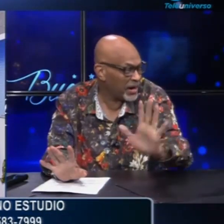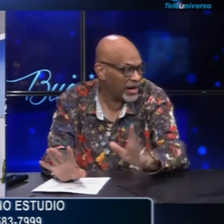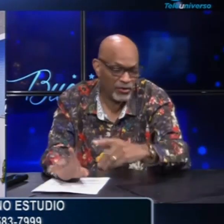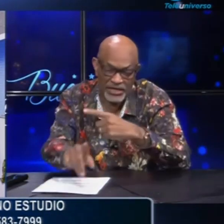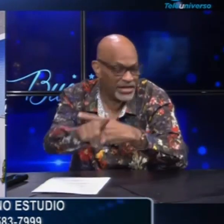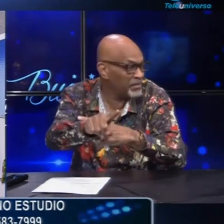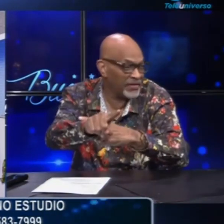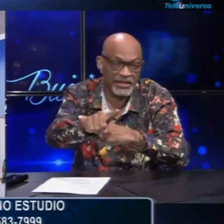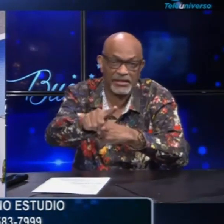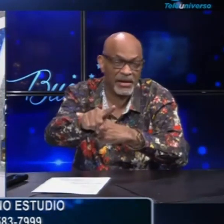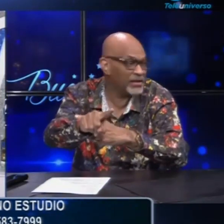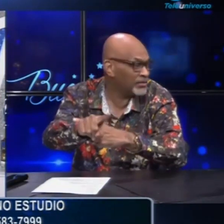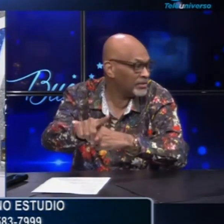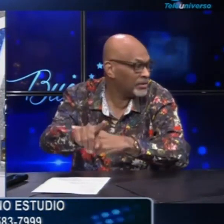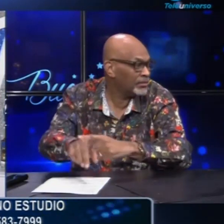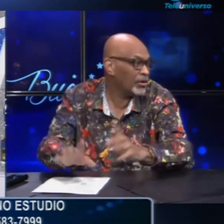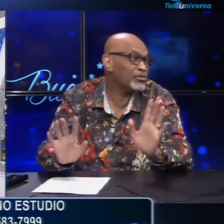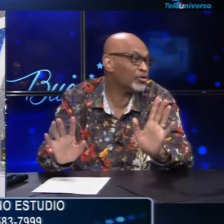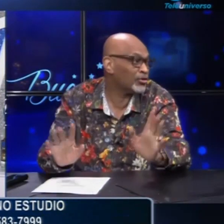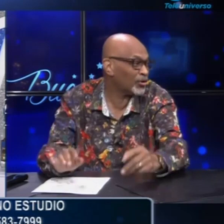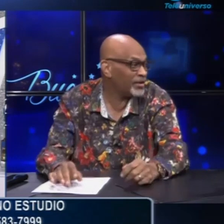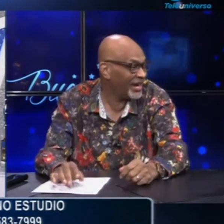desde allá para acá con la chamba